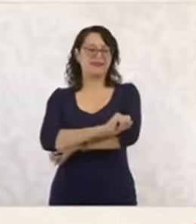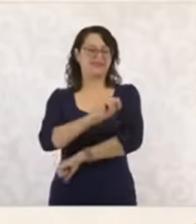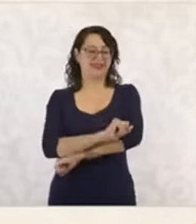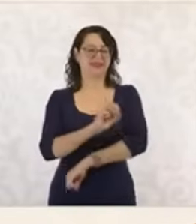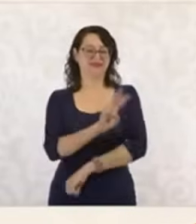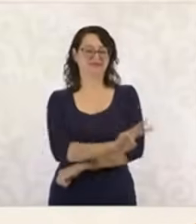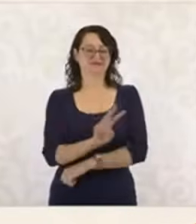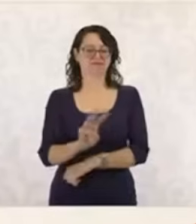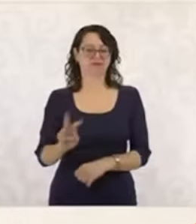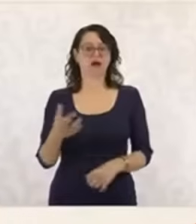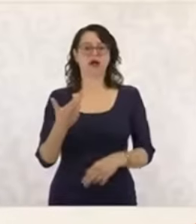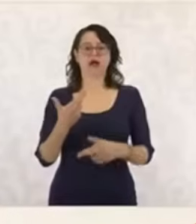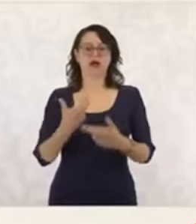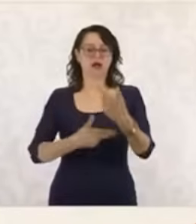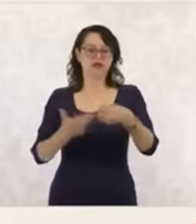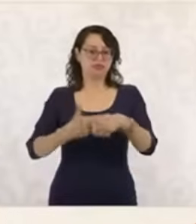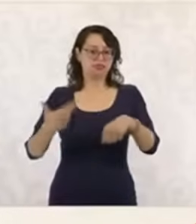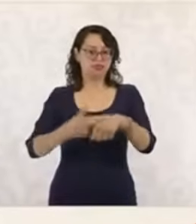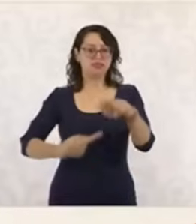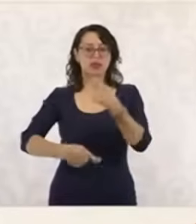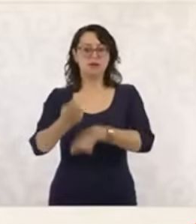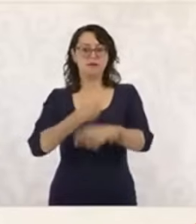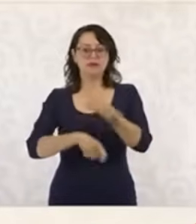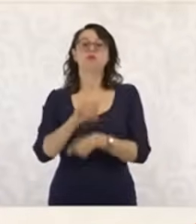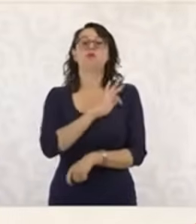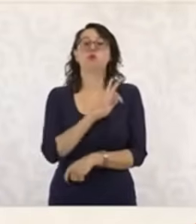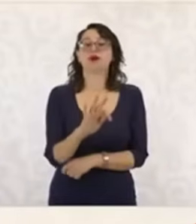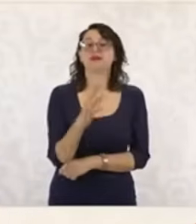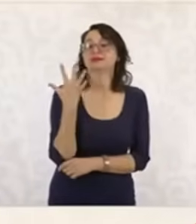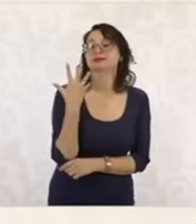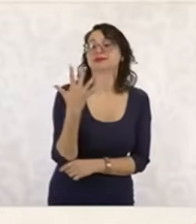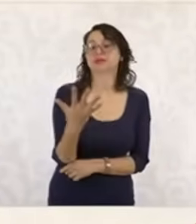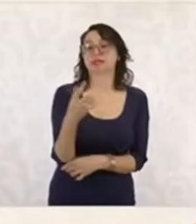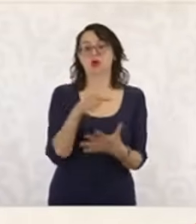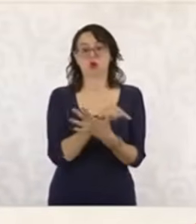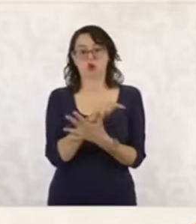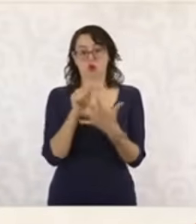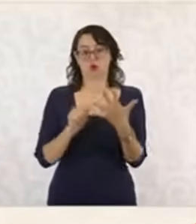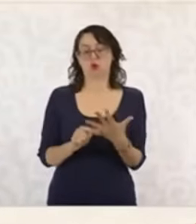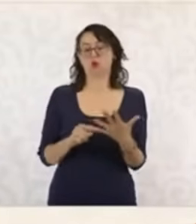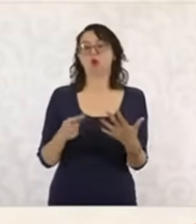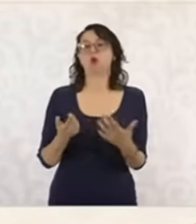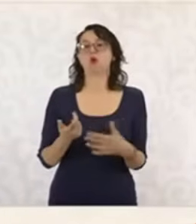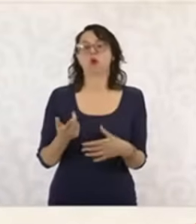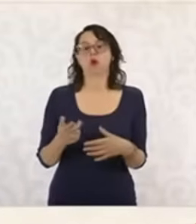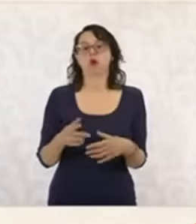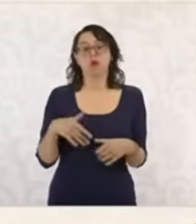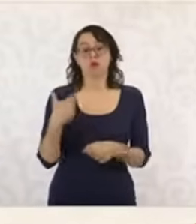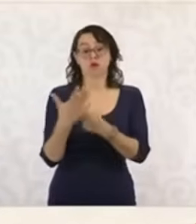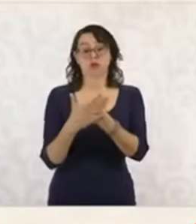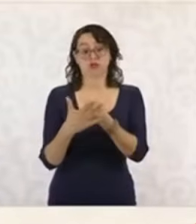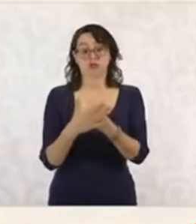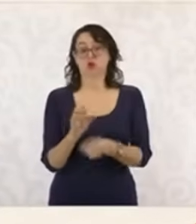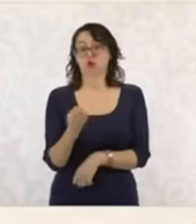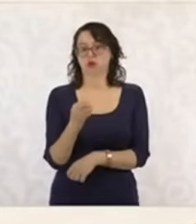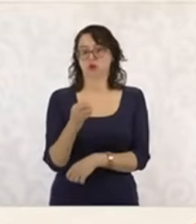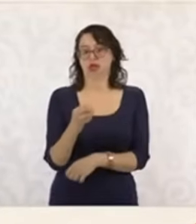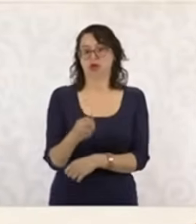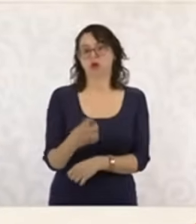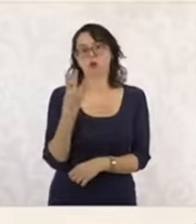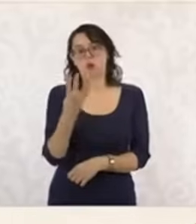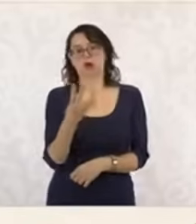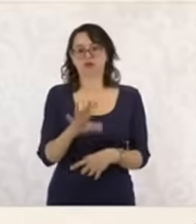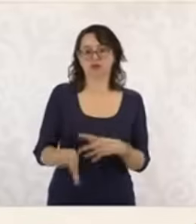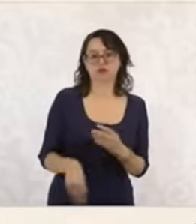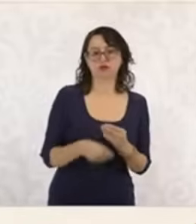trámites, actualmente ya se pueden hacer 5 trámites. Para el mes de octubre vamos a incorporar 4 trámites más y en